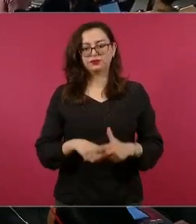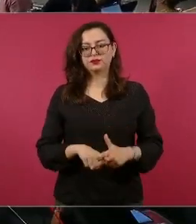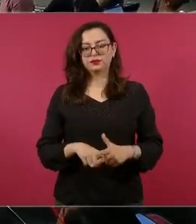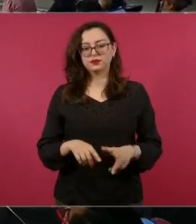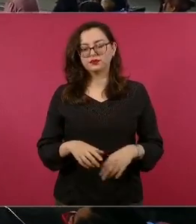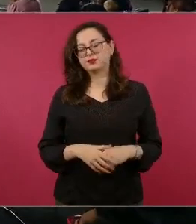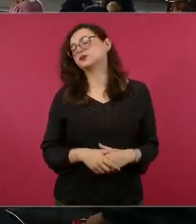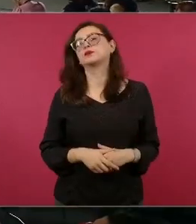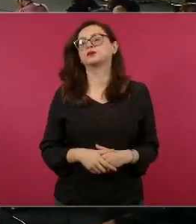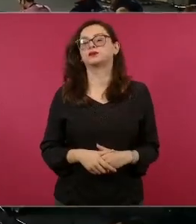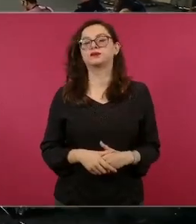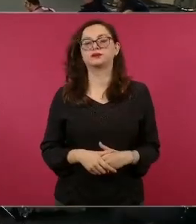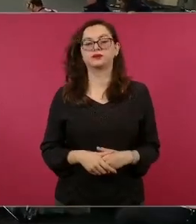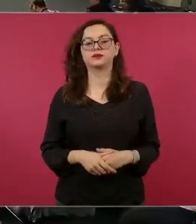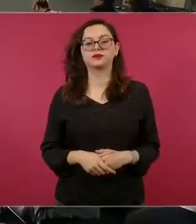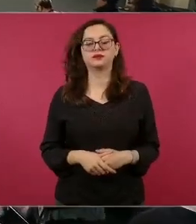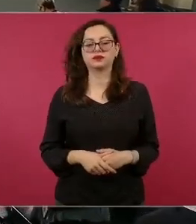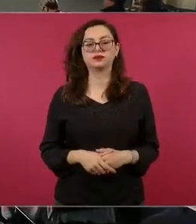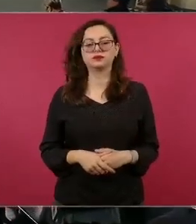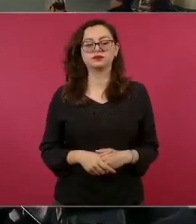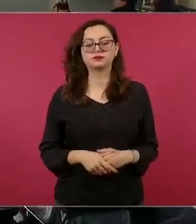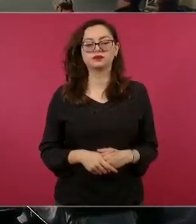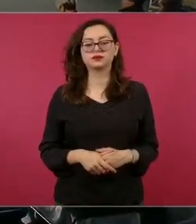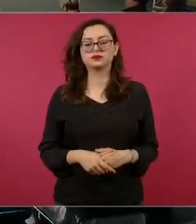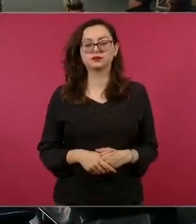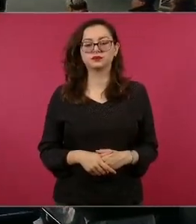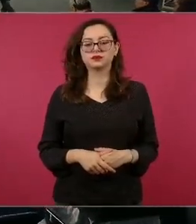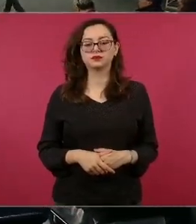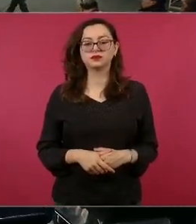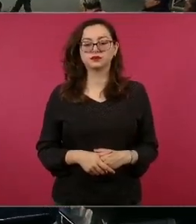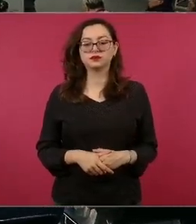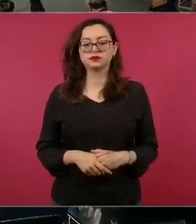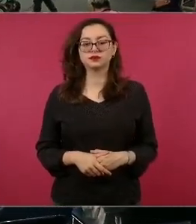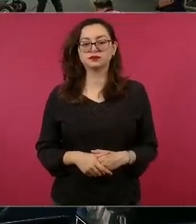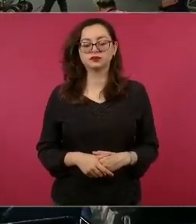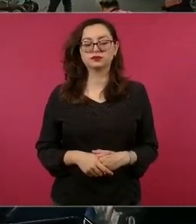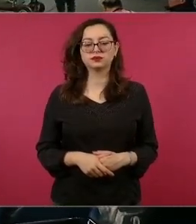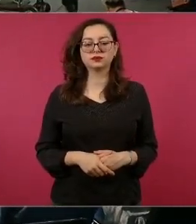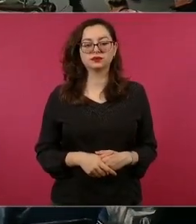Gracias, señor presidente. ¿Me permite mi comentario?